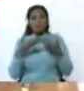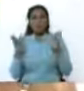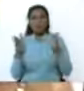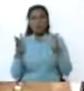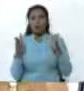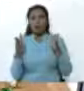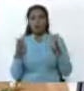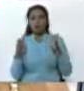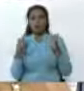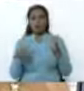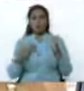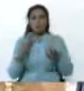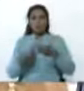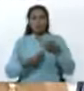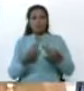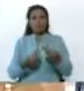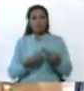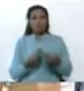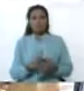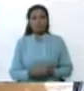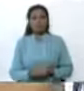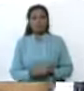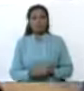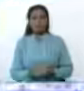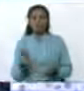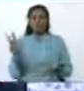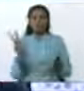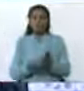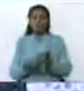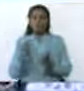Publíquese, ejecútese y cúmplase.